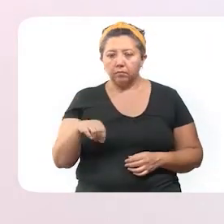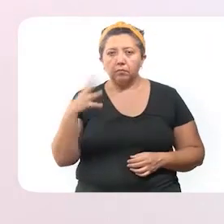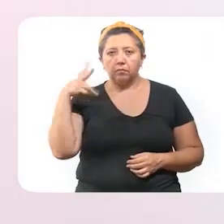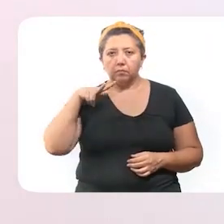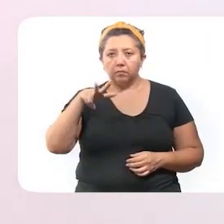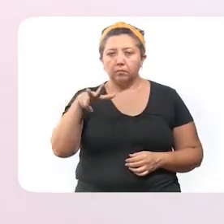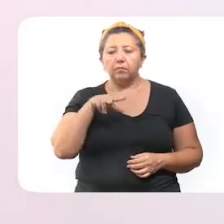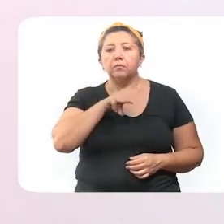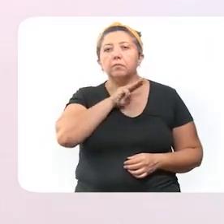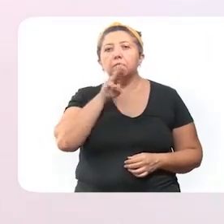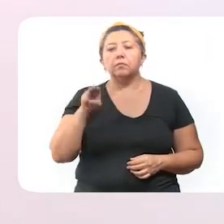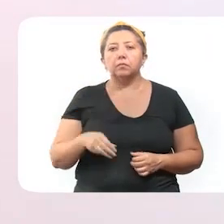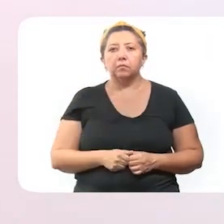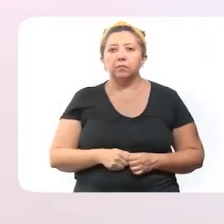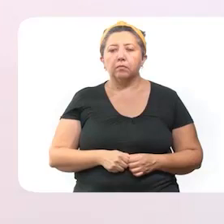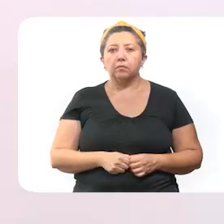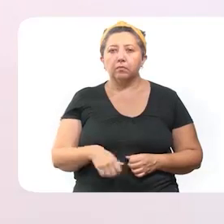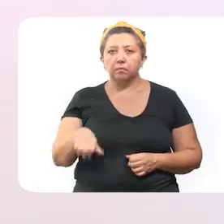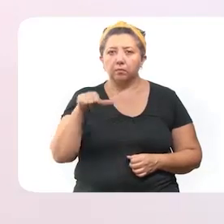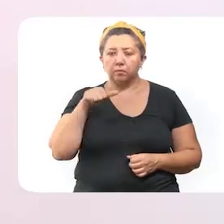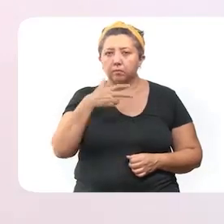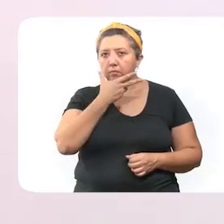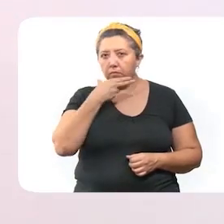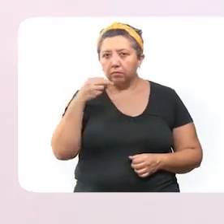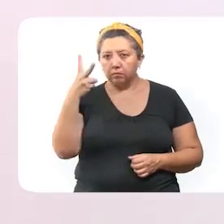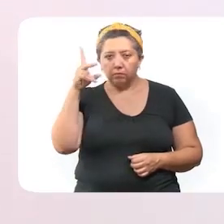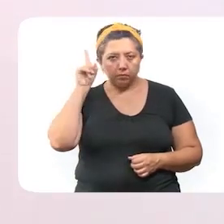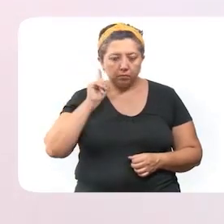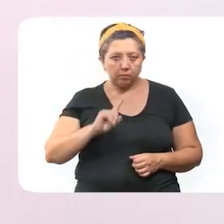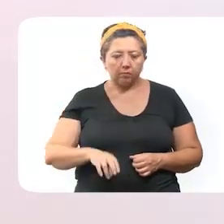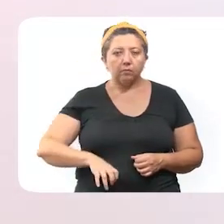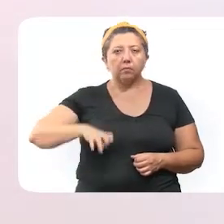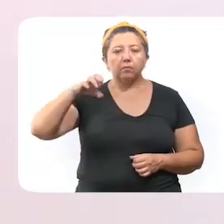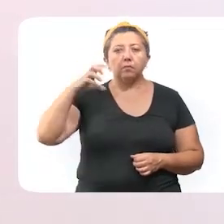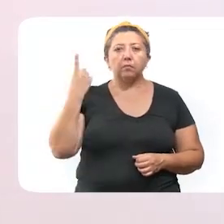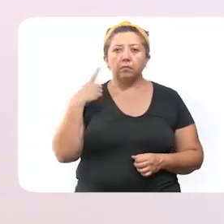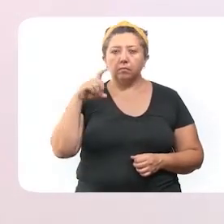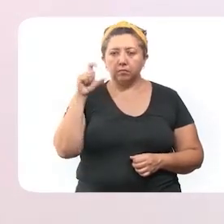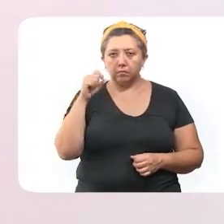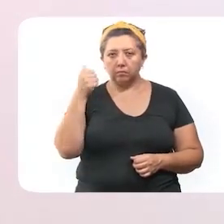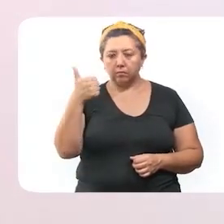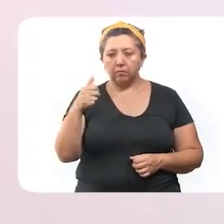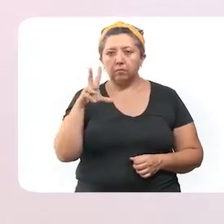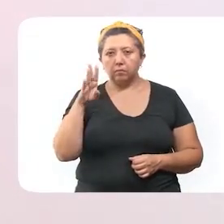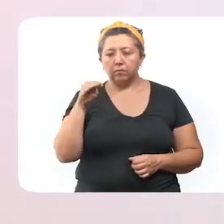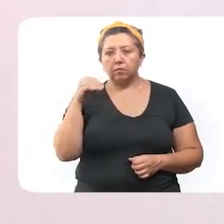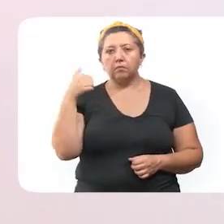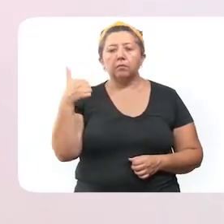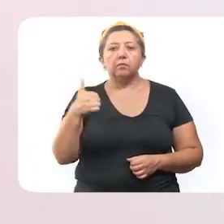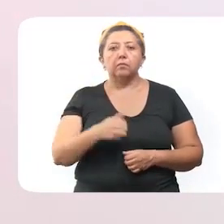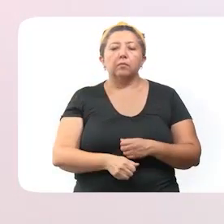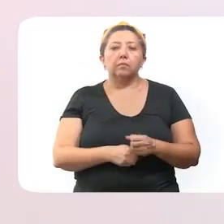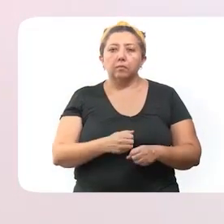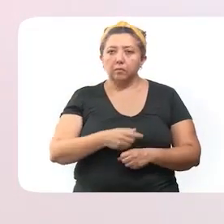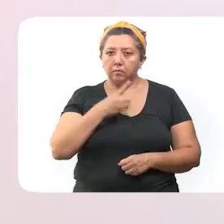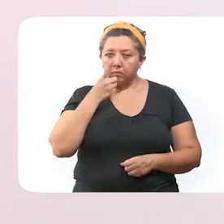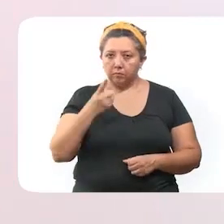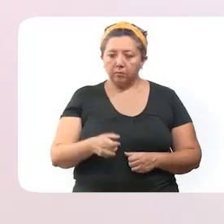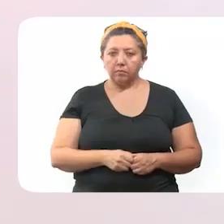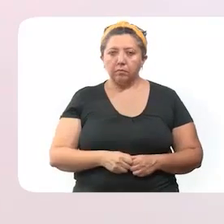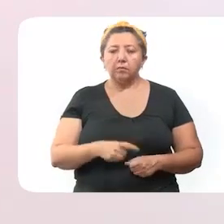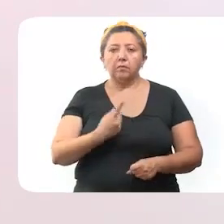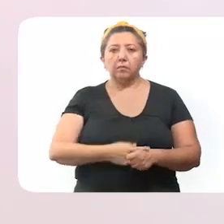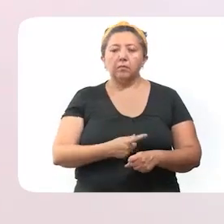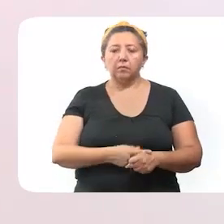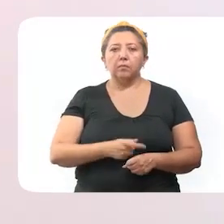de 18 fallecimientos. Son 16 hombres y 2 mujeres, de un rango de edad de 26 a 93 años.